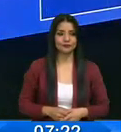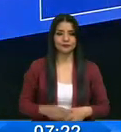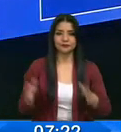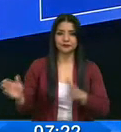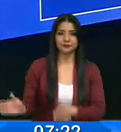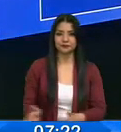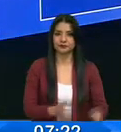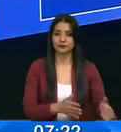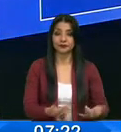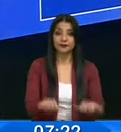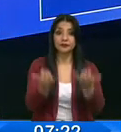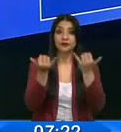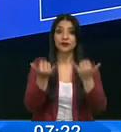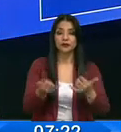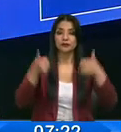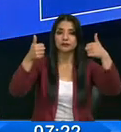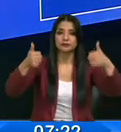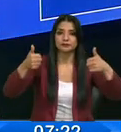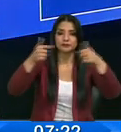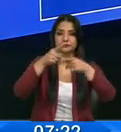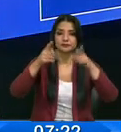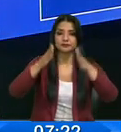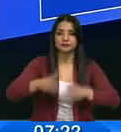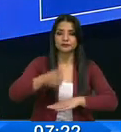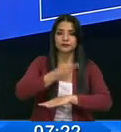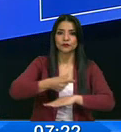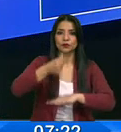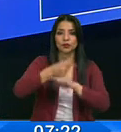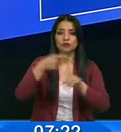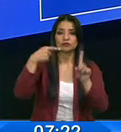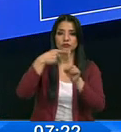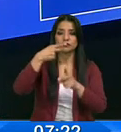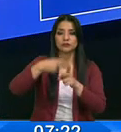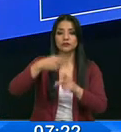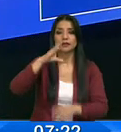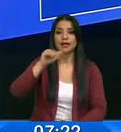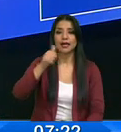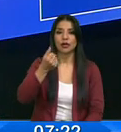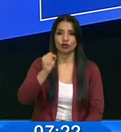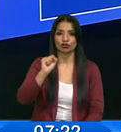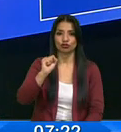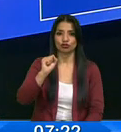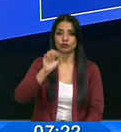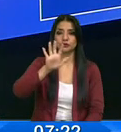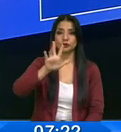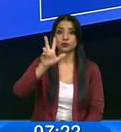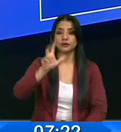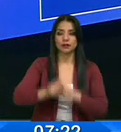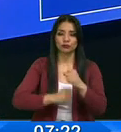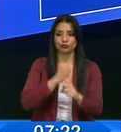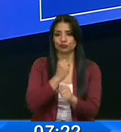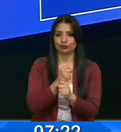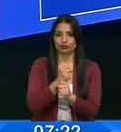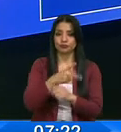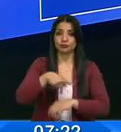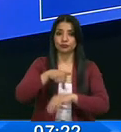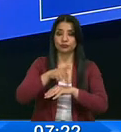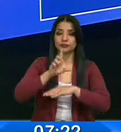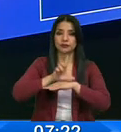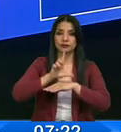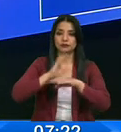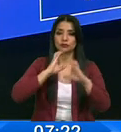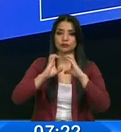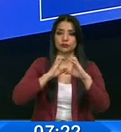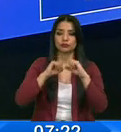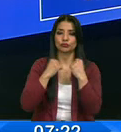tiempo de ir en cambio al candidato a la prefectura del Guayas. Su nombre, Carlos Luis Morales, su edad 53 años, profesión licenciado en